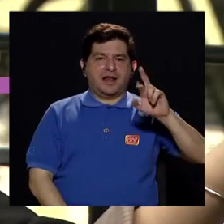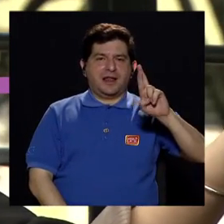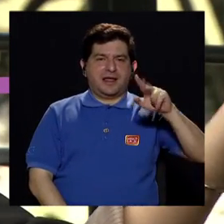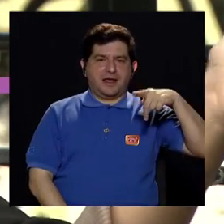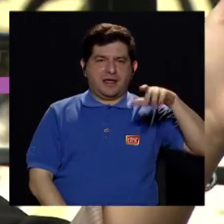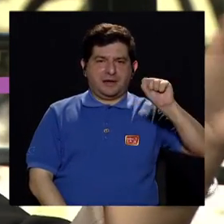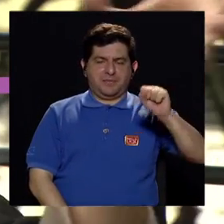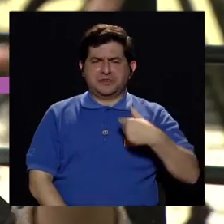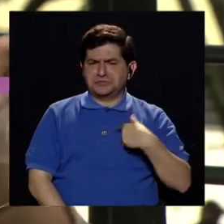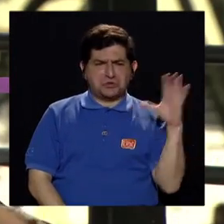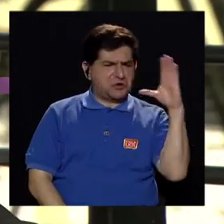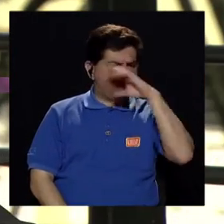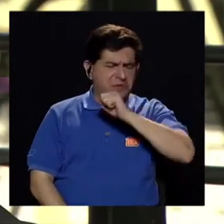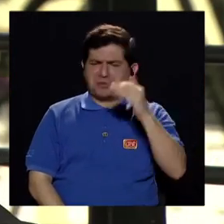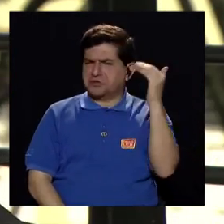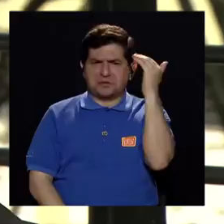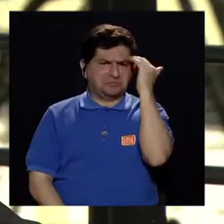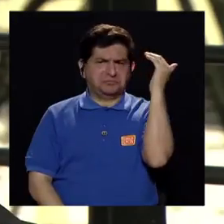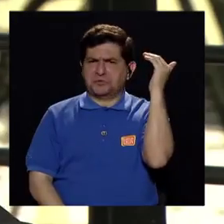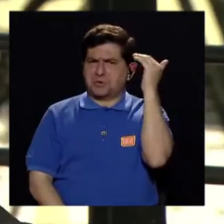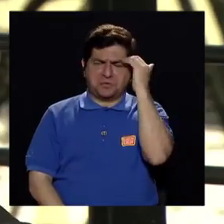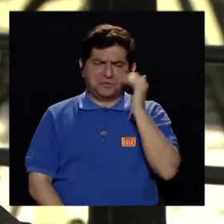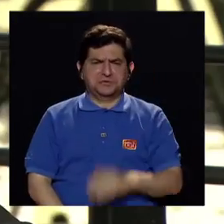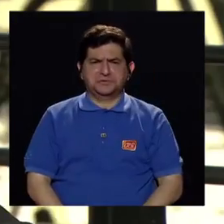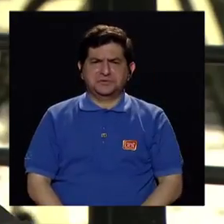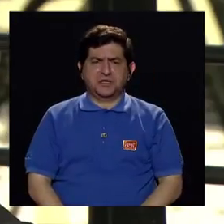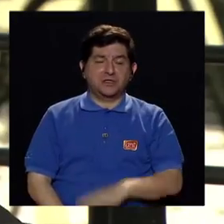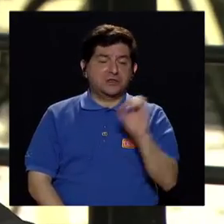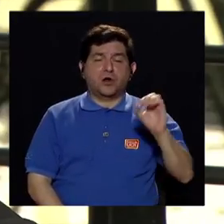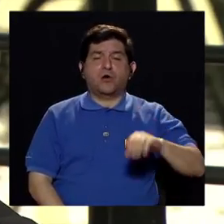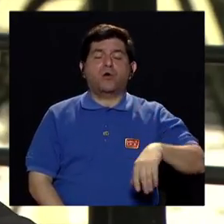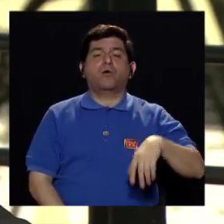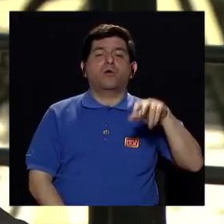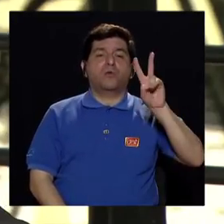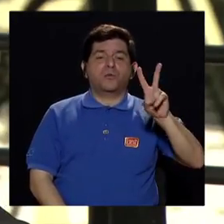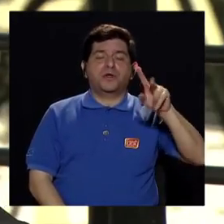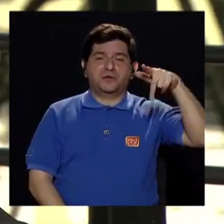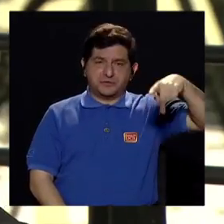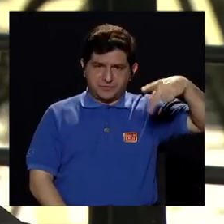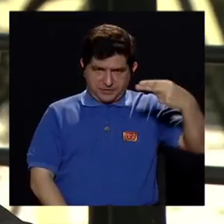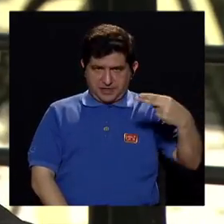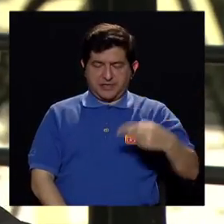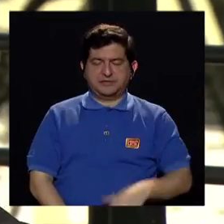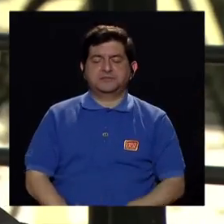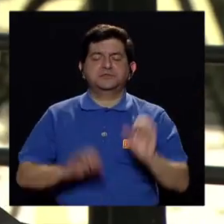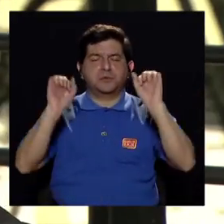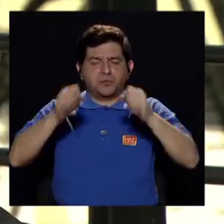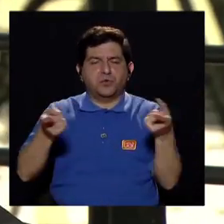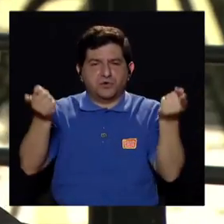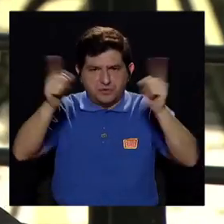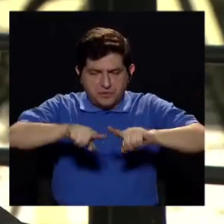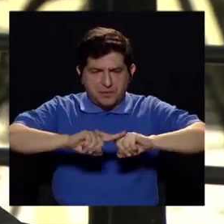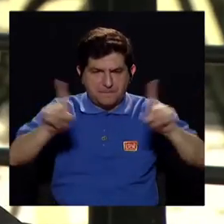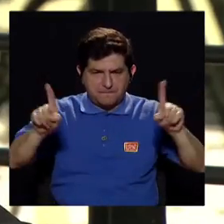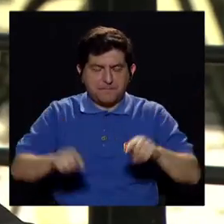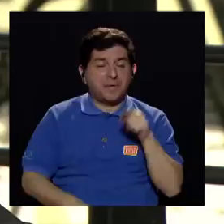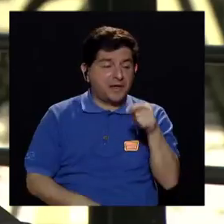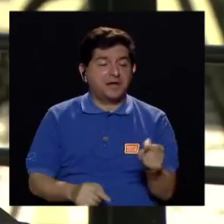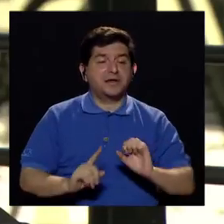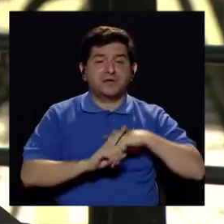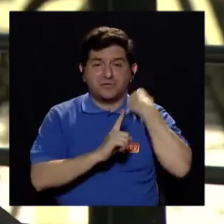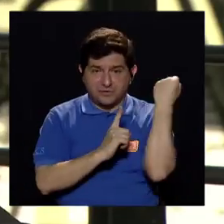fui como consciente en o el virus del papiloma humano. Sí se puede dar en esos casos, pero también vemos que muchos de esos casos